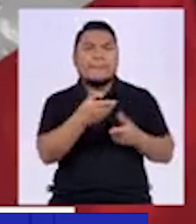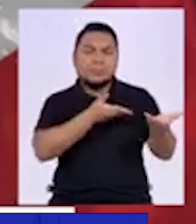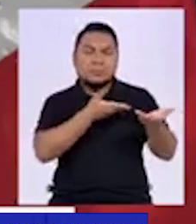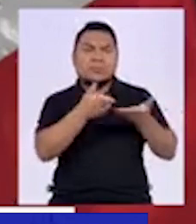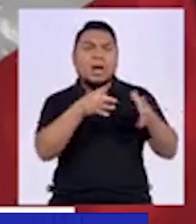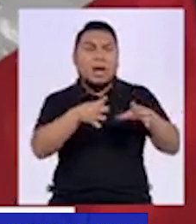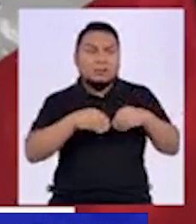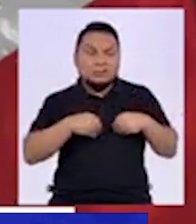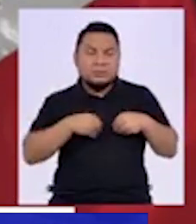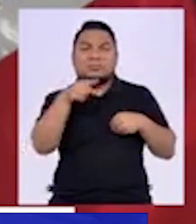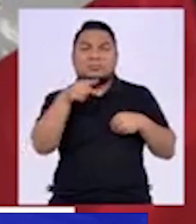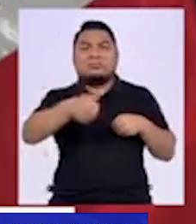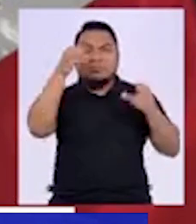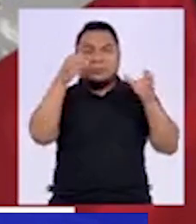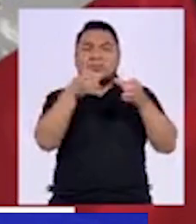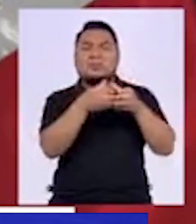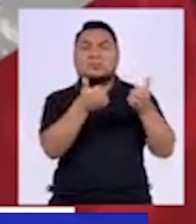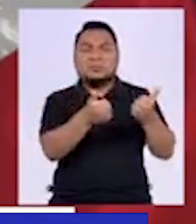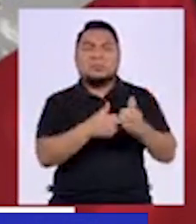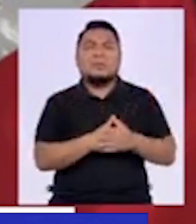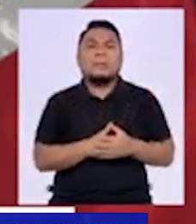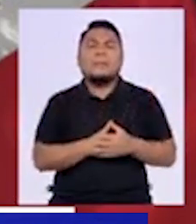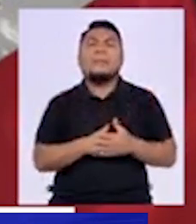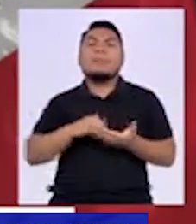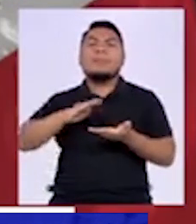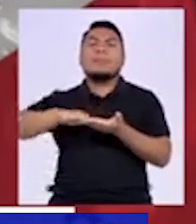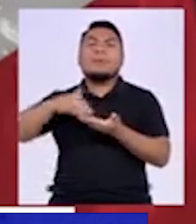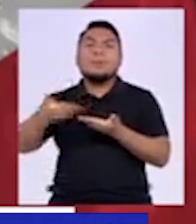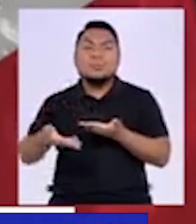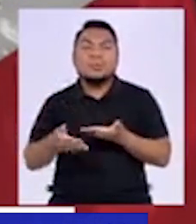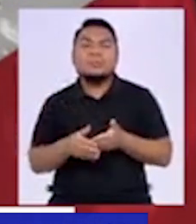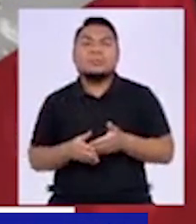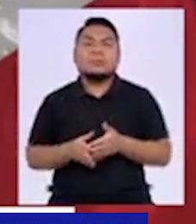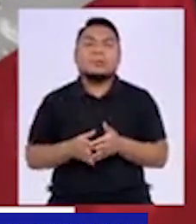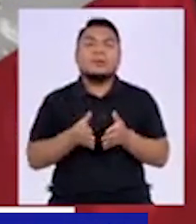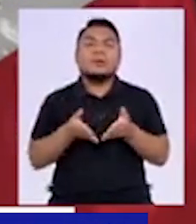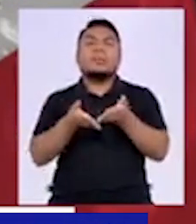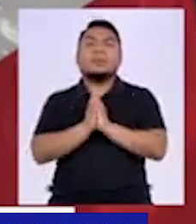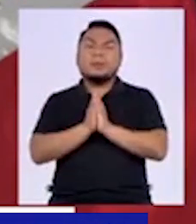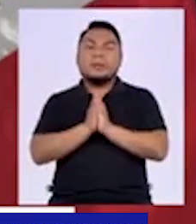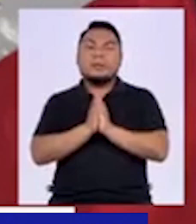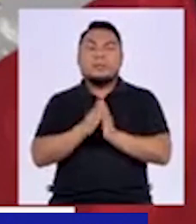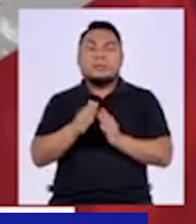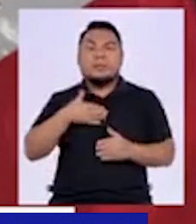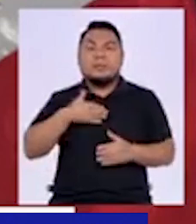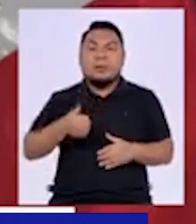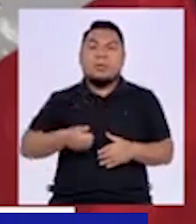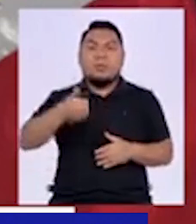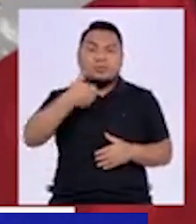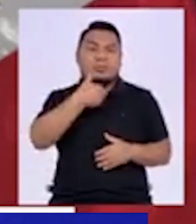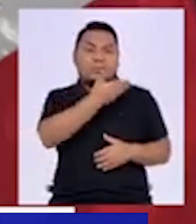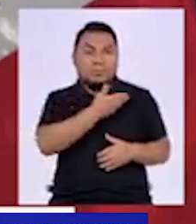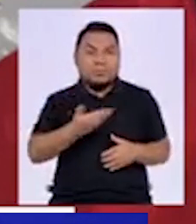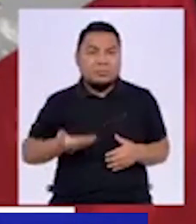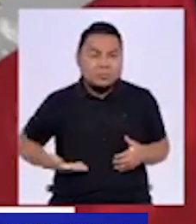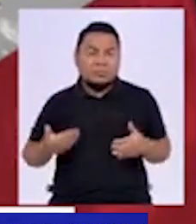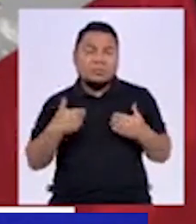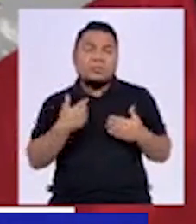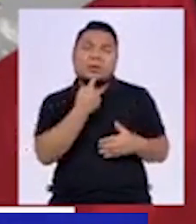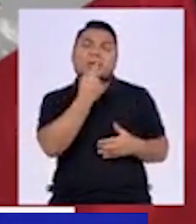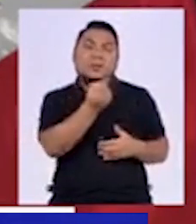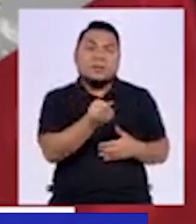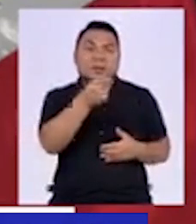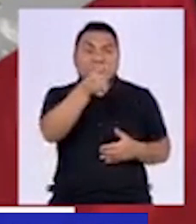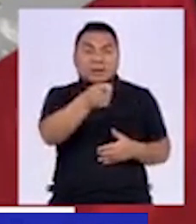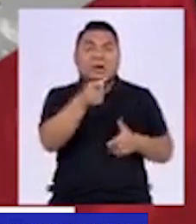una aceptación de ello. Después pedimos ahí, en nuestra condición de Presidente de la República, para que